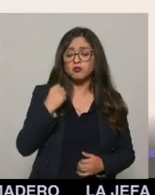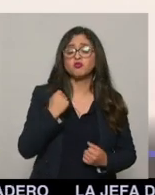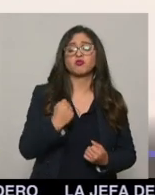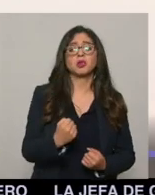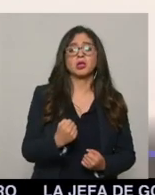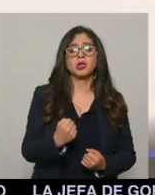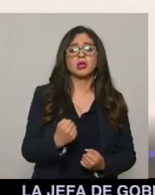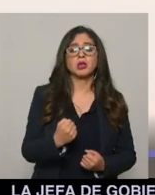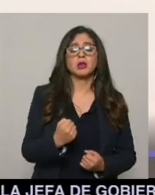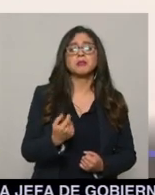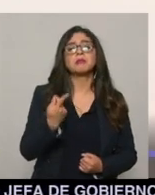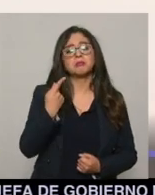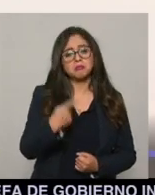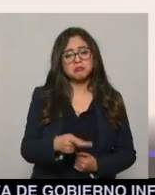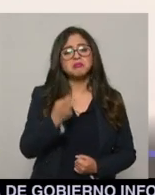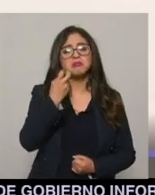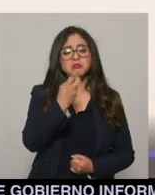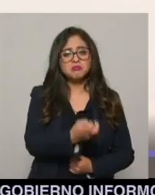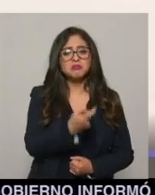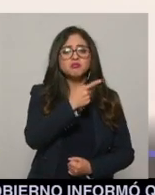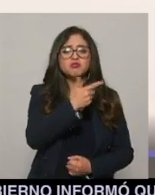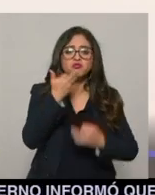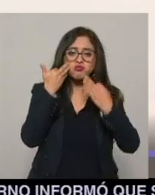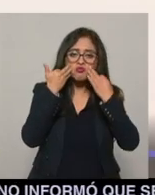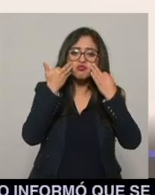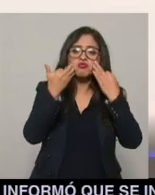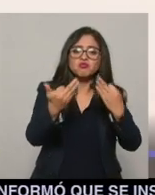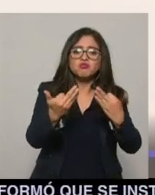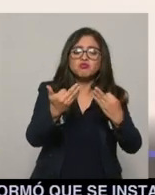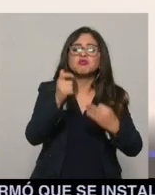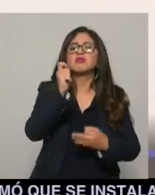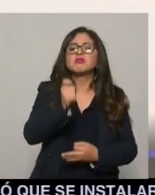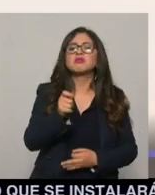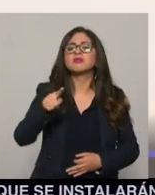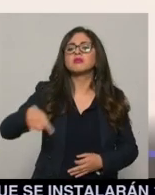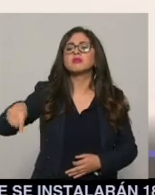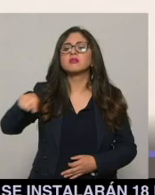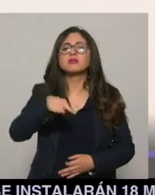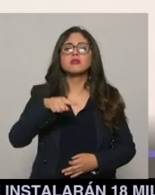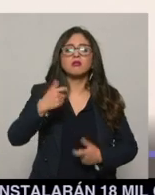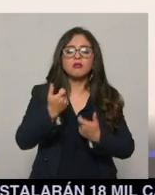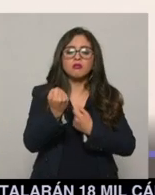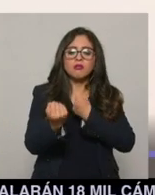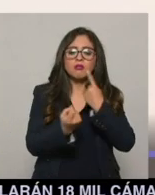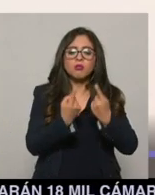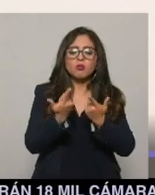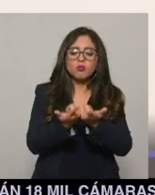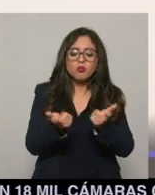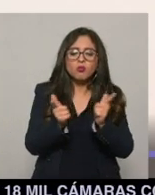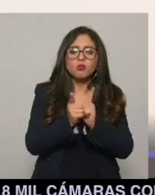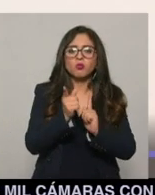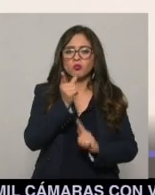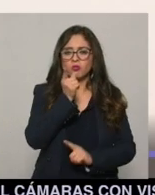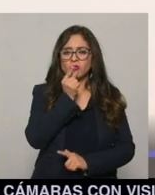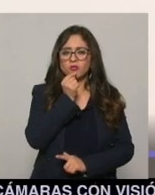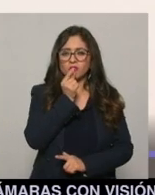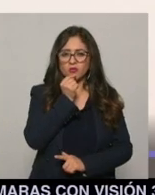es una muestra, una radiografía de lo que se han convertido las corporaciones policíacas.